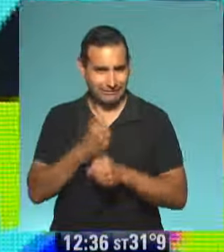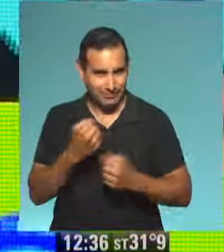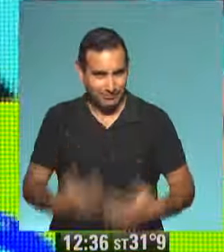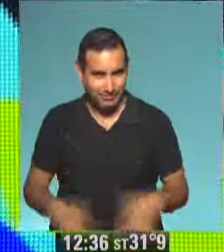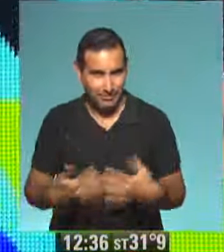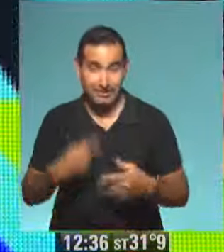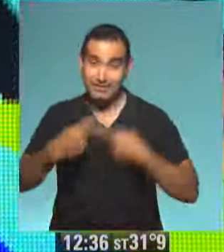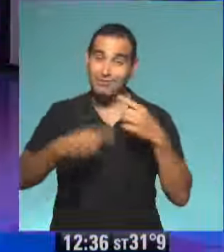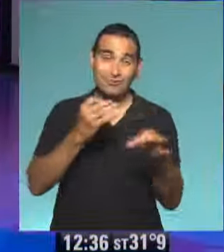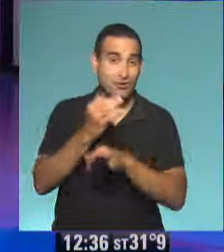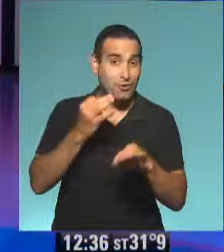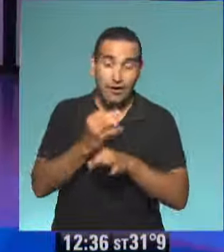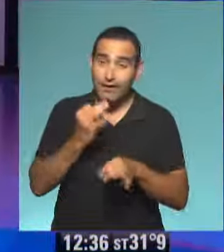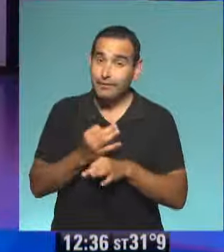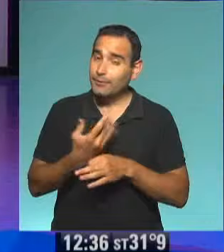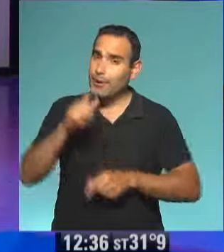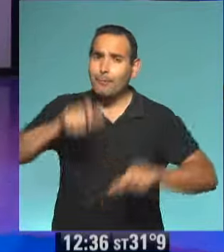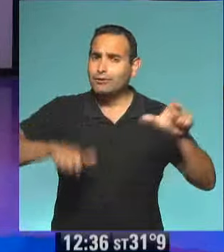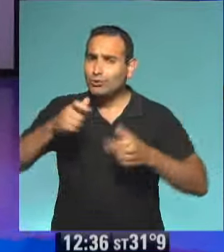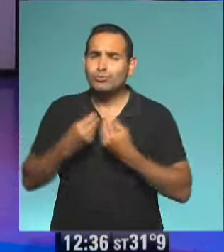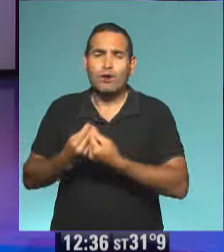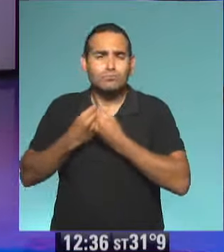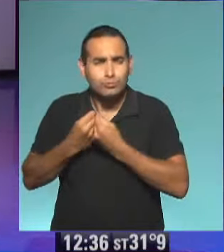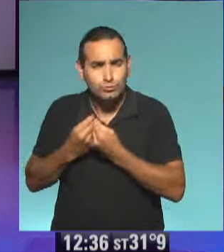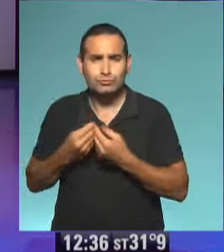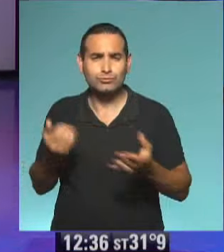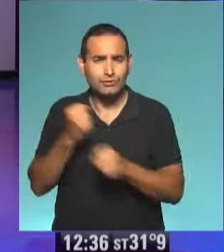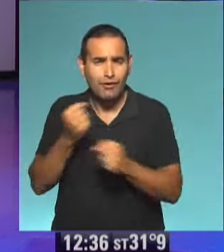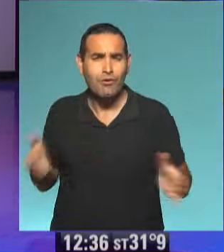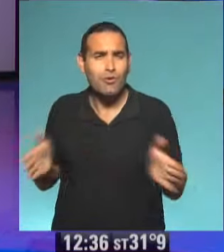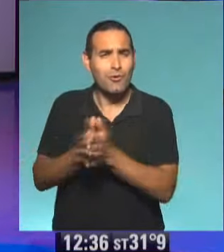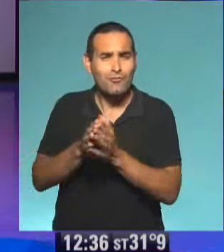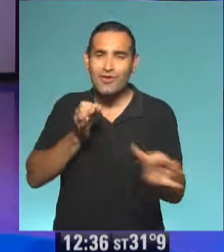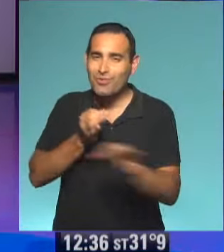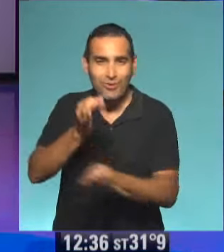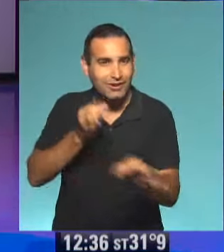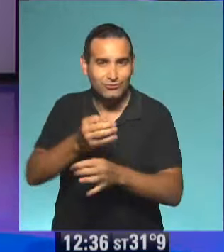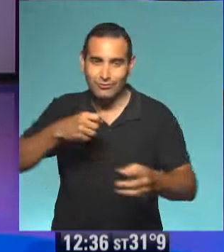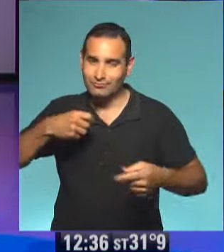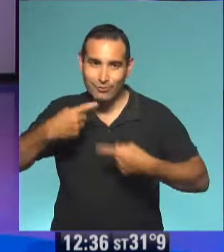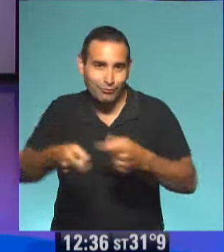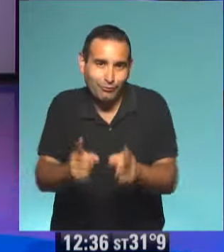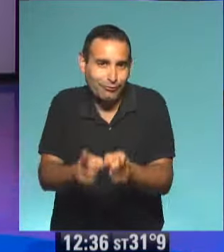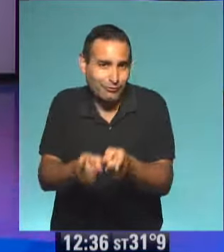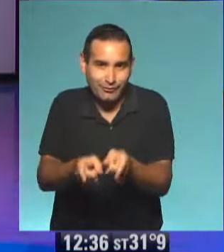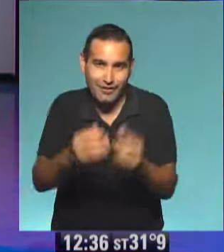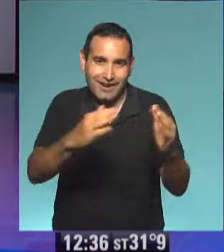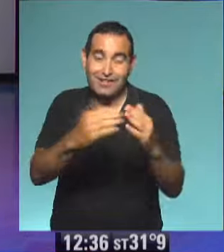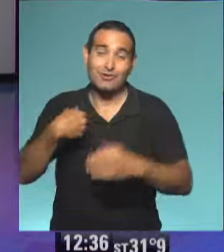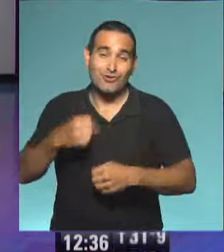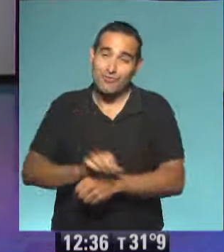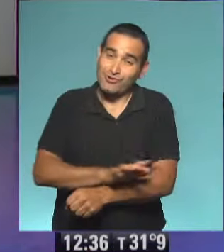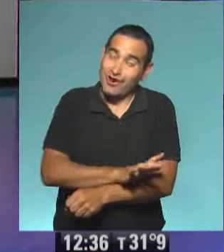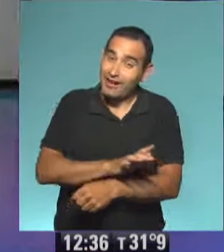¡Cuánto trabajo! Seguimos Educando, son muchas personas que hacen posible que la educación siga en todas las casas. Bueno, estoy muy emocionada